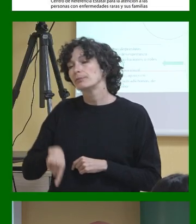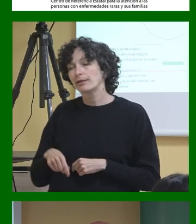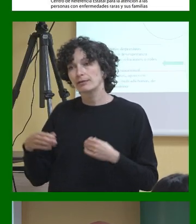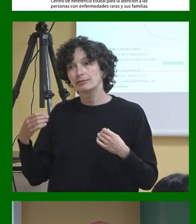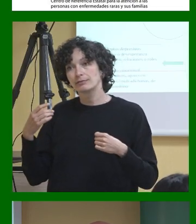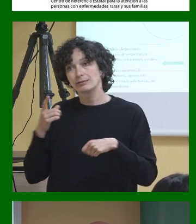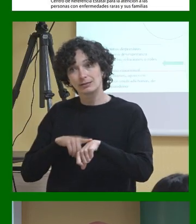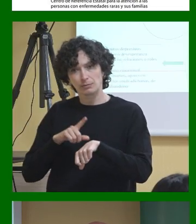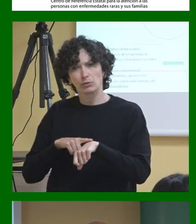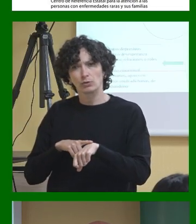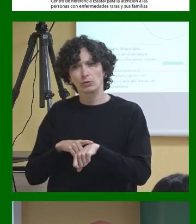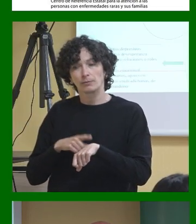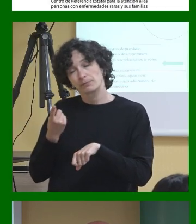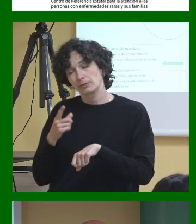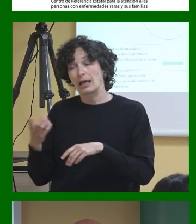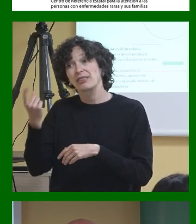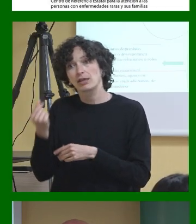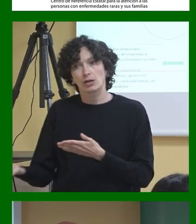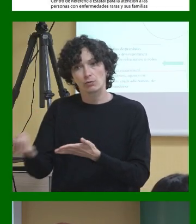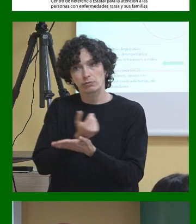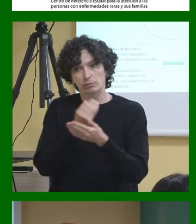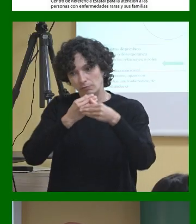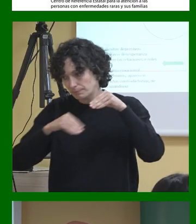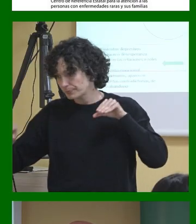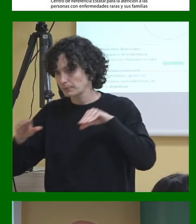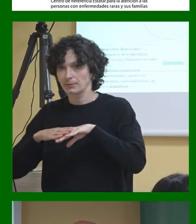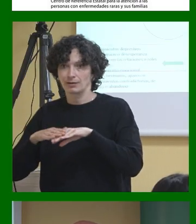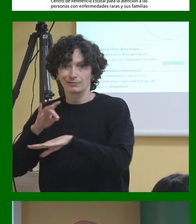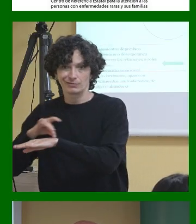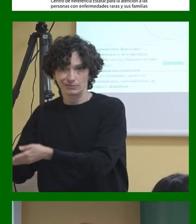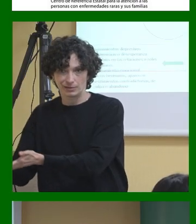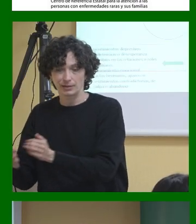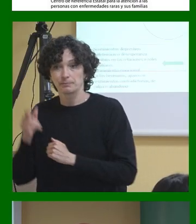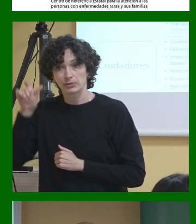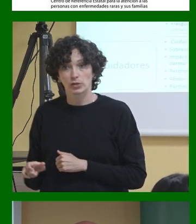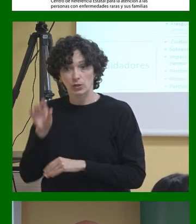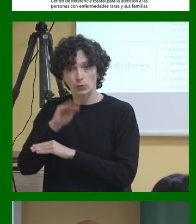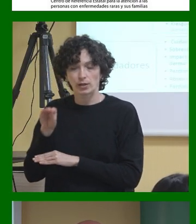dedicar gran parte de sus ingresos a esto. El cuidador, por tanto, es un tema fundamental.